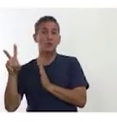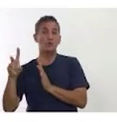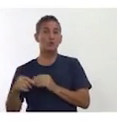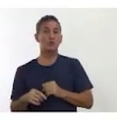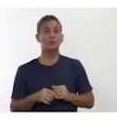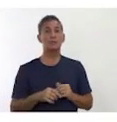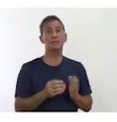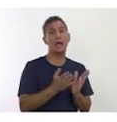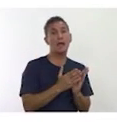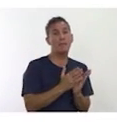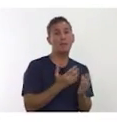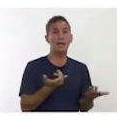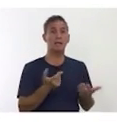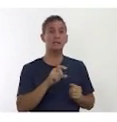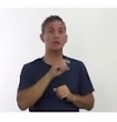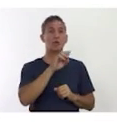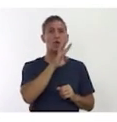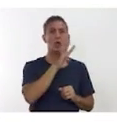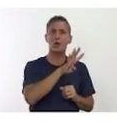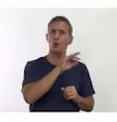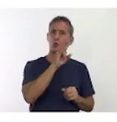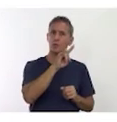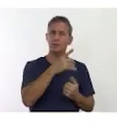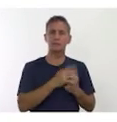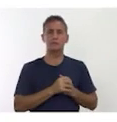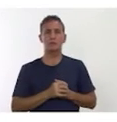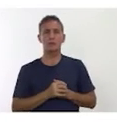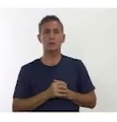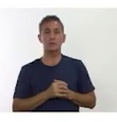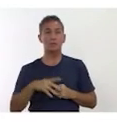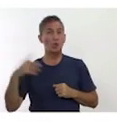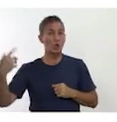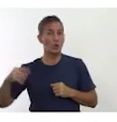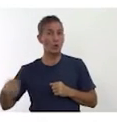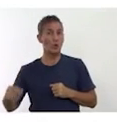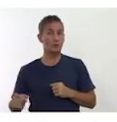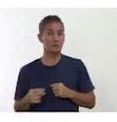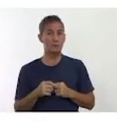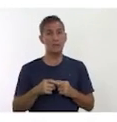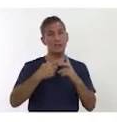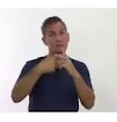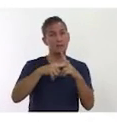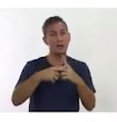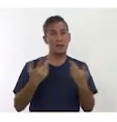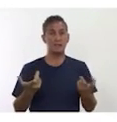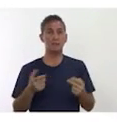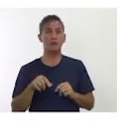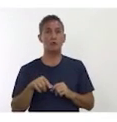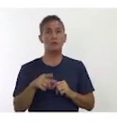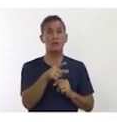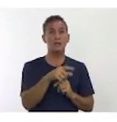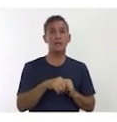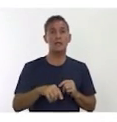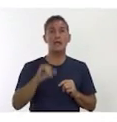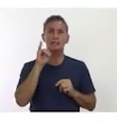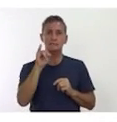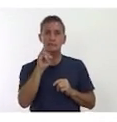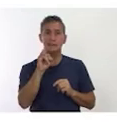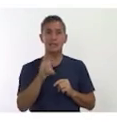de la página 49. Y los ejercicios que van a resolver es